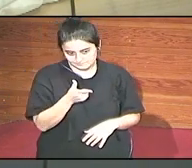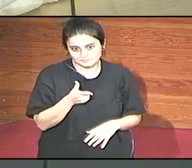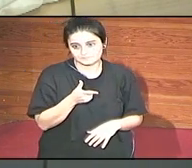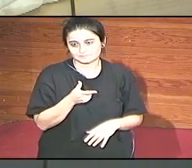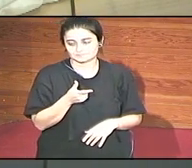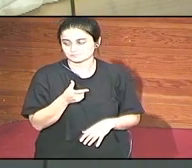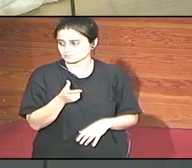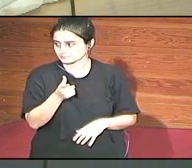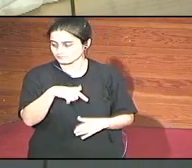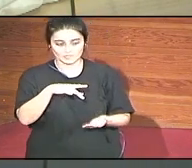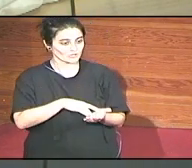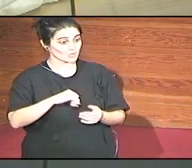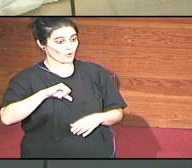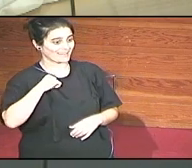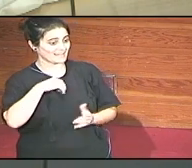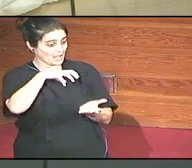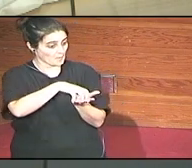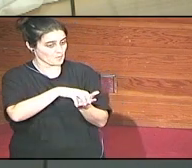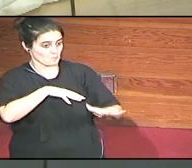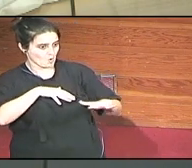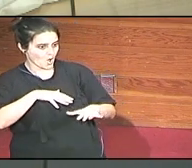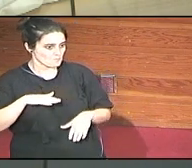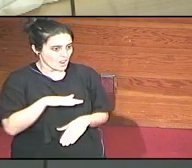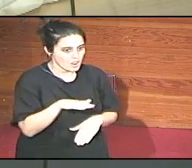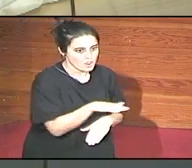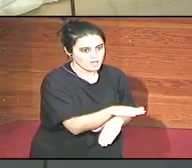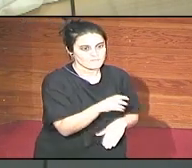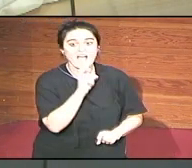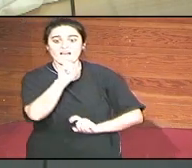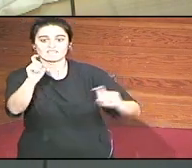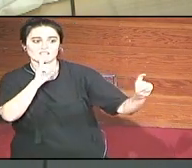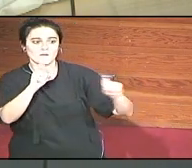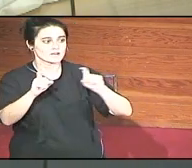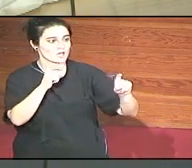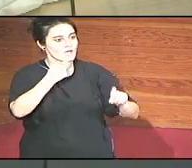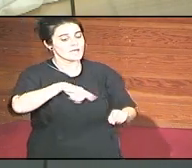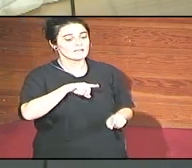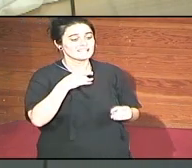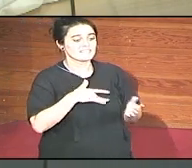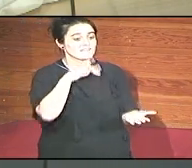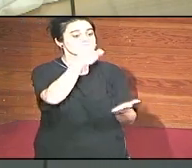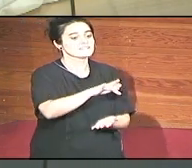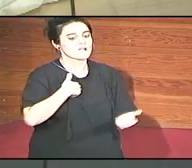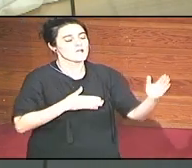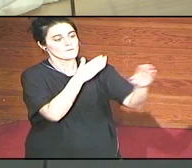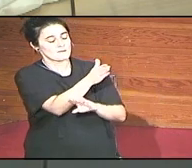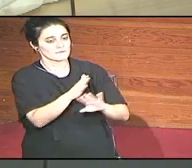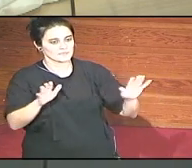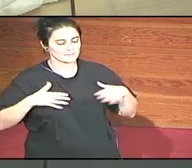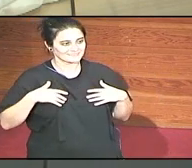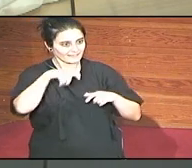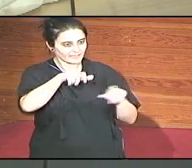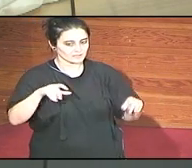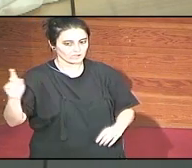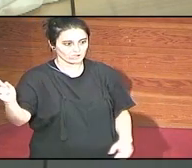en clínicas móviles y llegaba avisaban lanzaban voces y tal día estaremos allí aparecía gente de la nada con unas